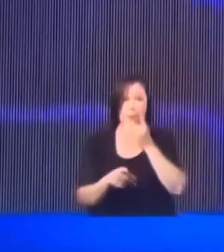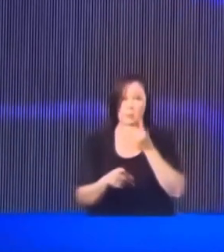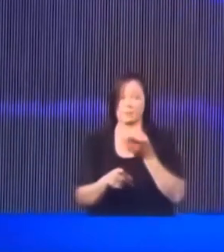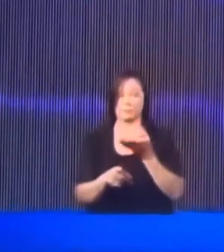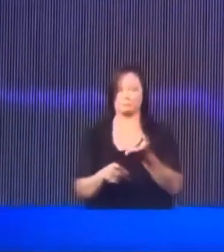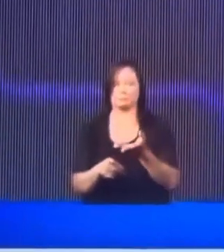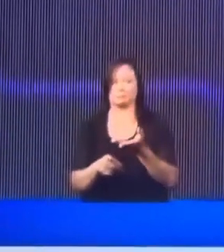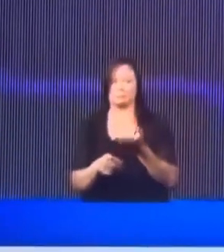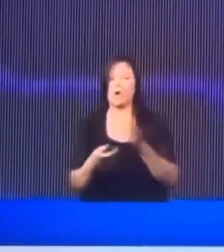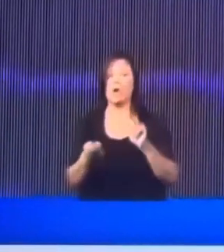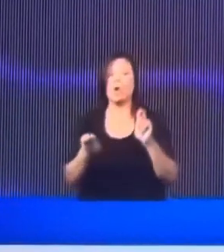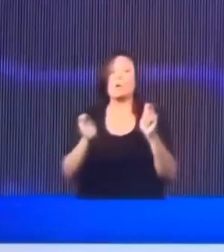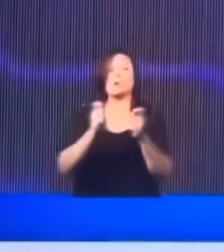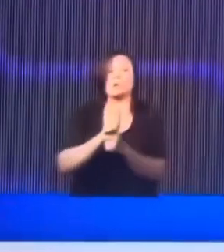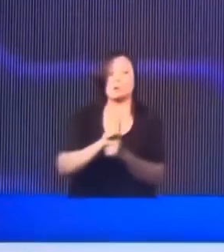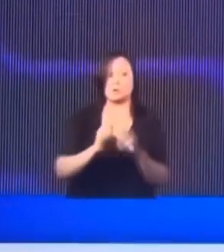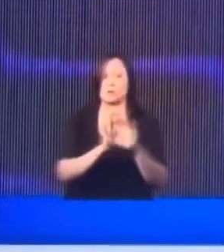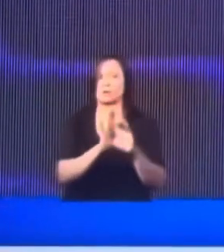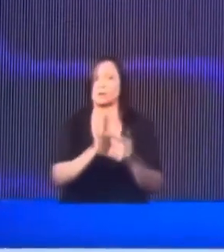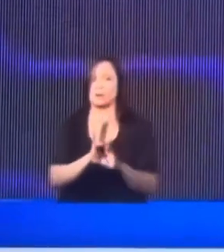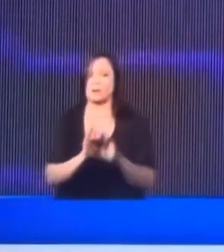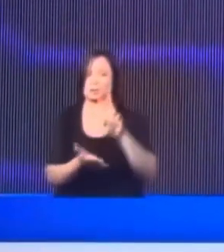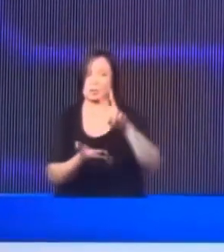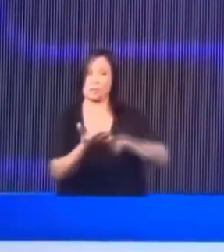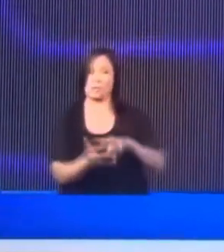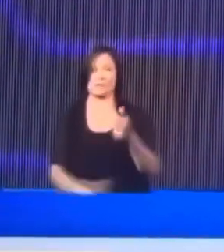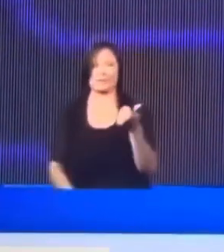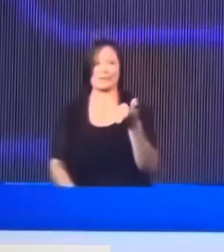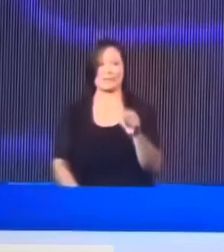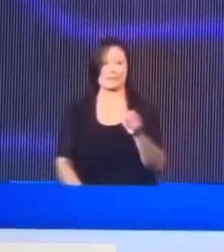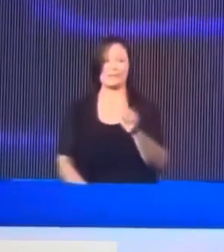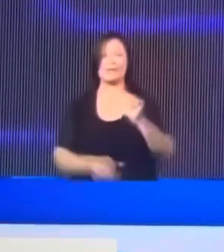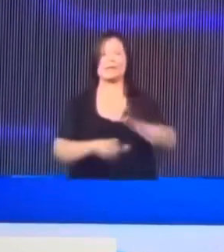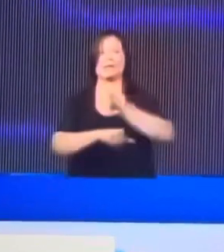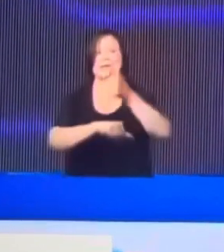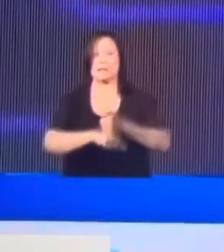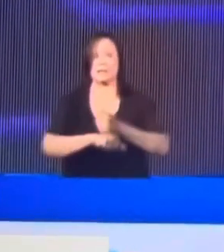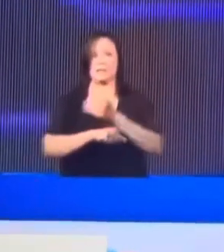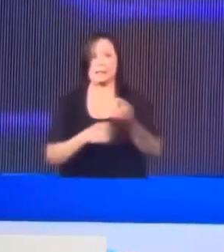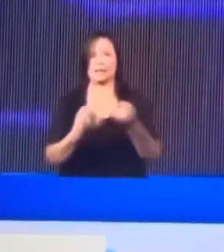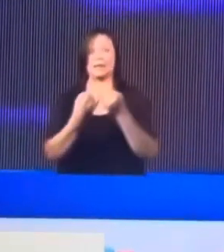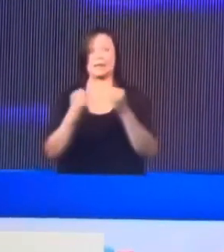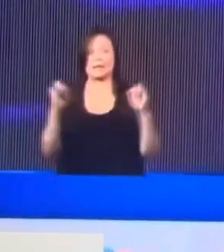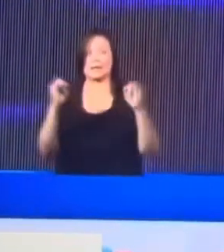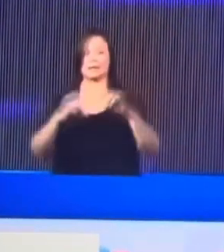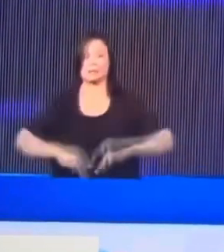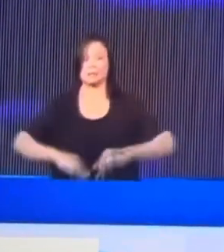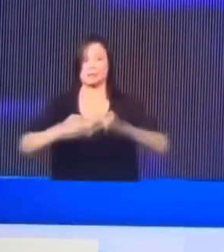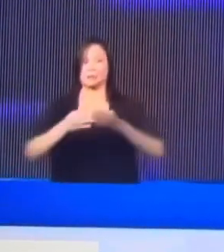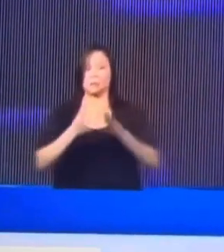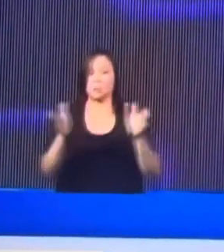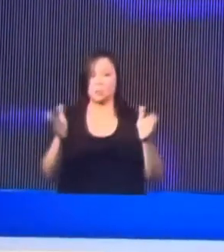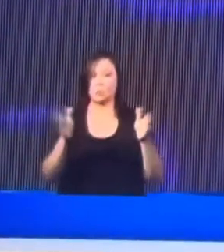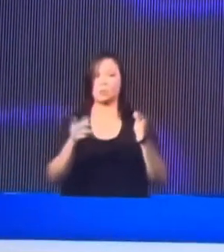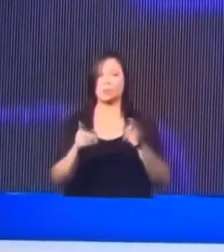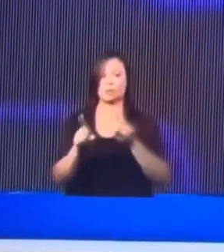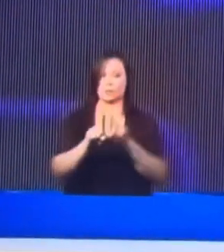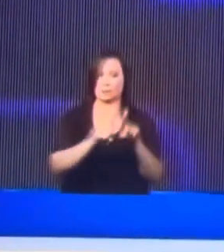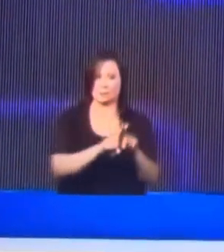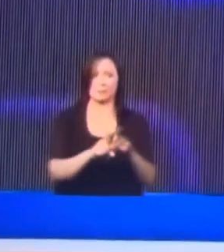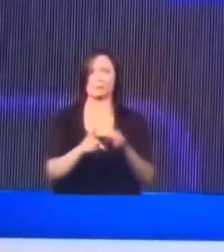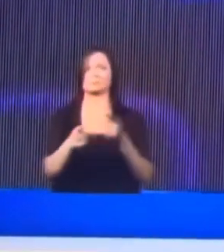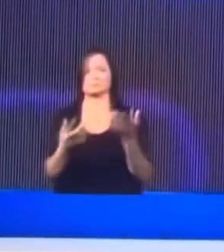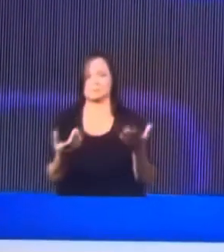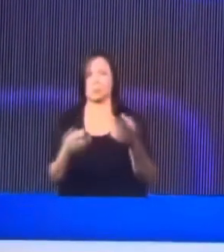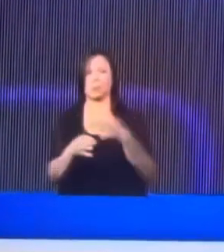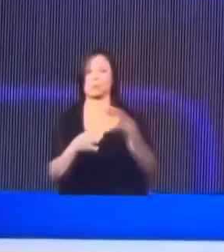No solamente eso. Mira, todos los. Porque lo que se aplica a la justicia sobre la independencia. Hay que aplicárselo a